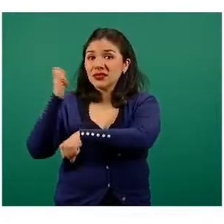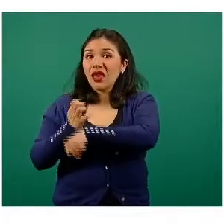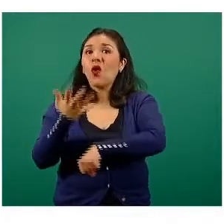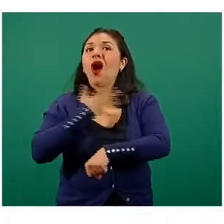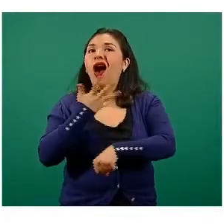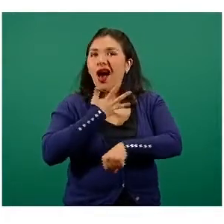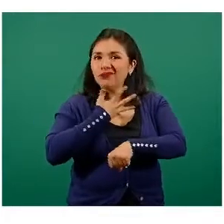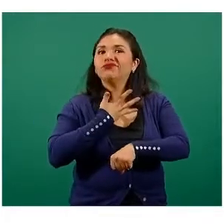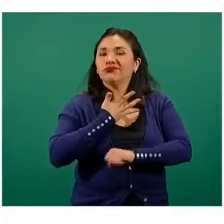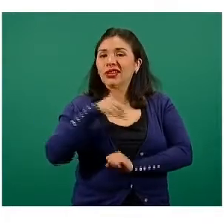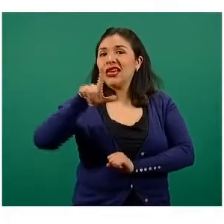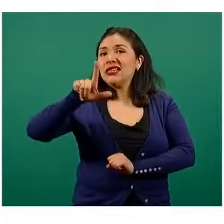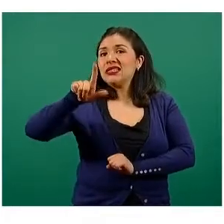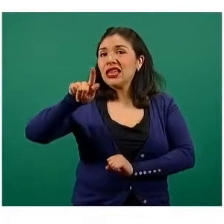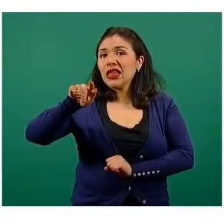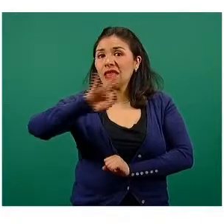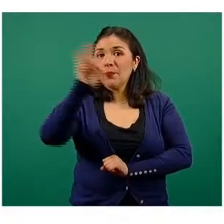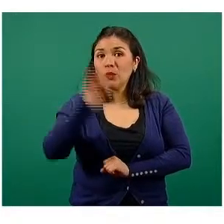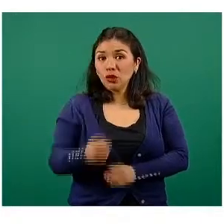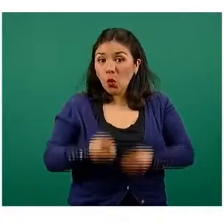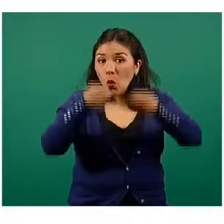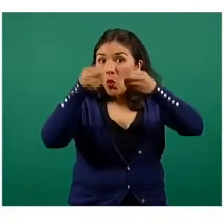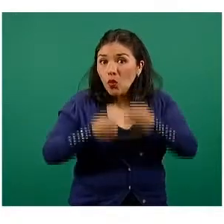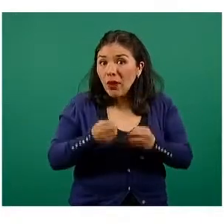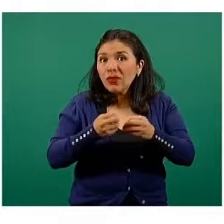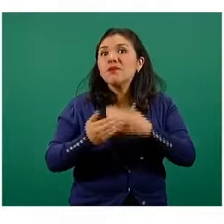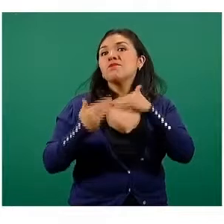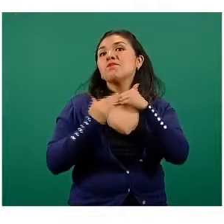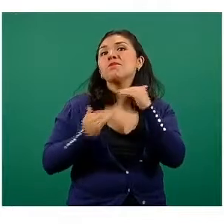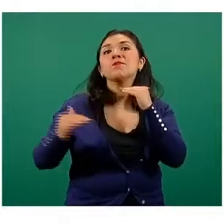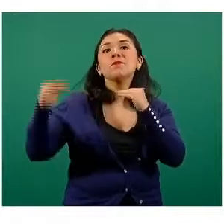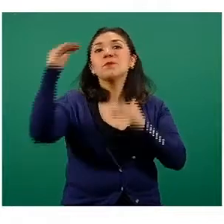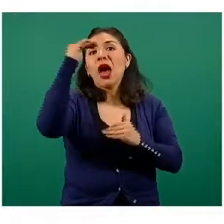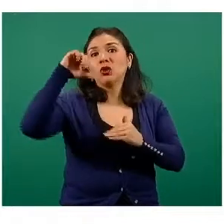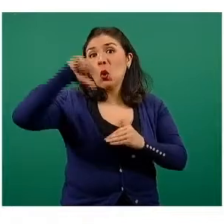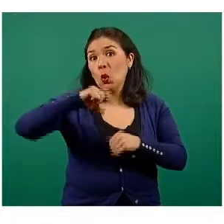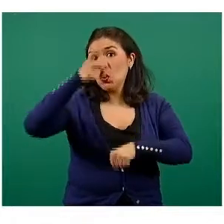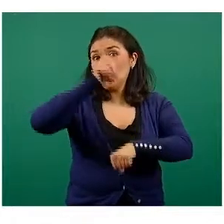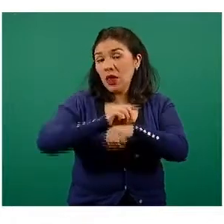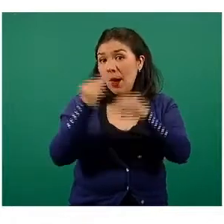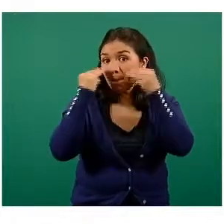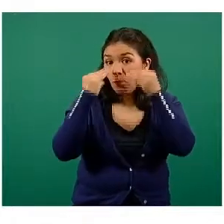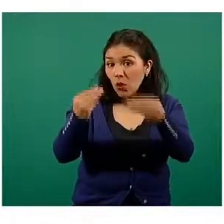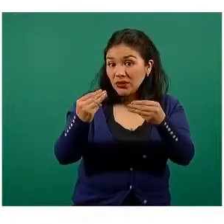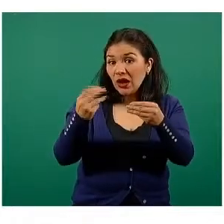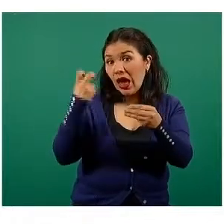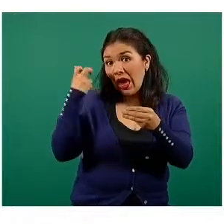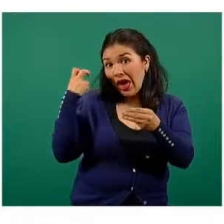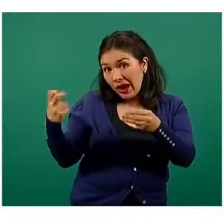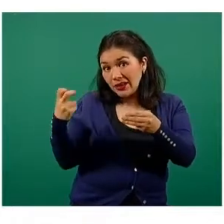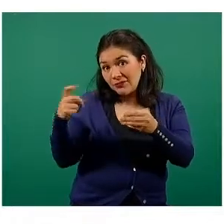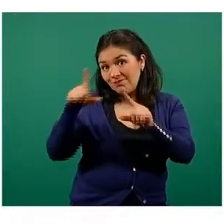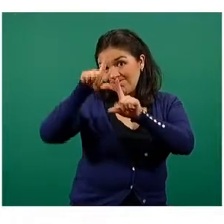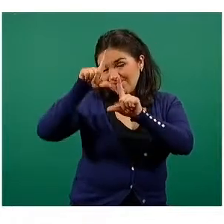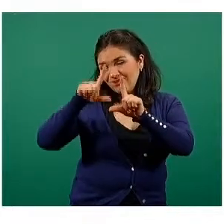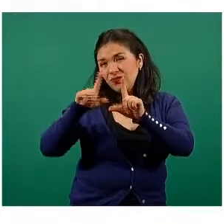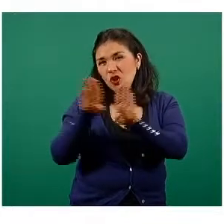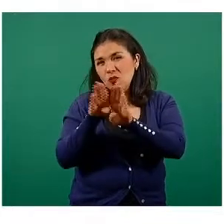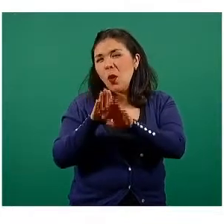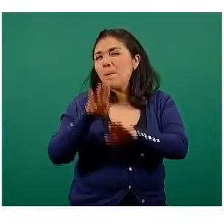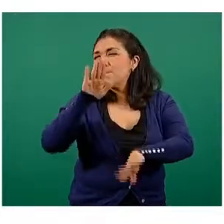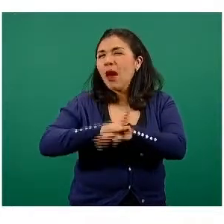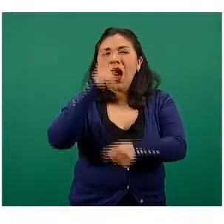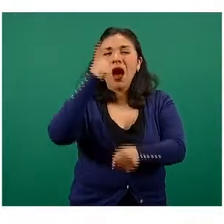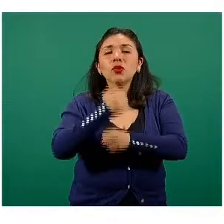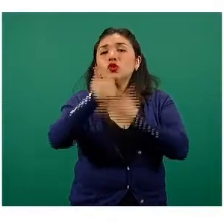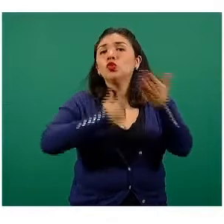están teniendo una ocupación hospitalaria de ese tipo de pacientes al día de hoy de más del 70%, resaltando la Ciudad